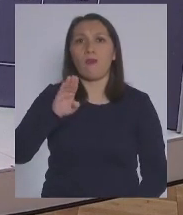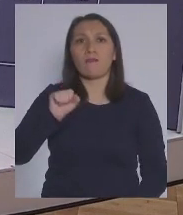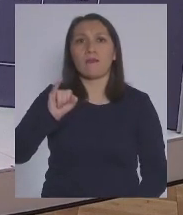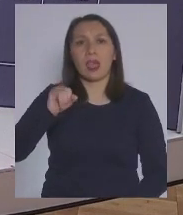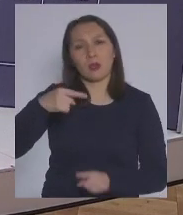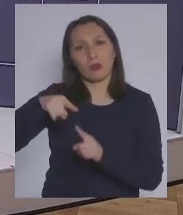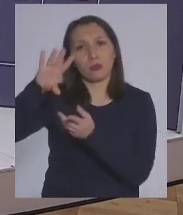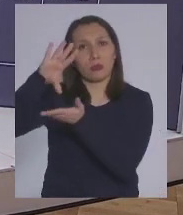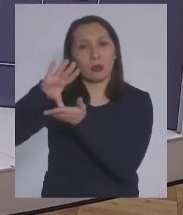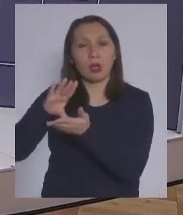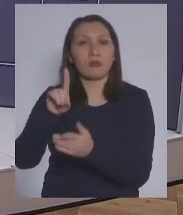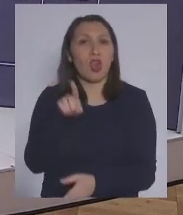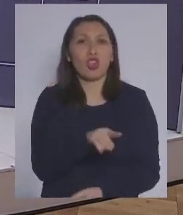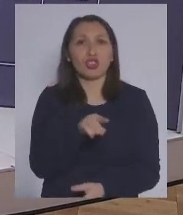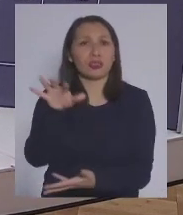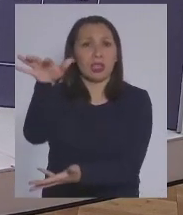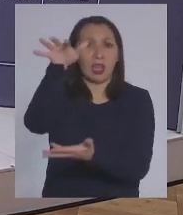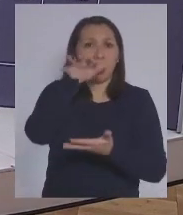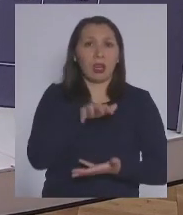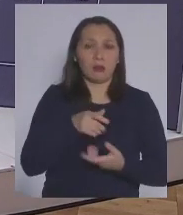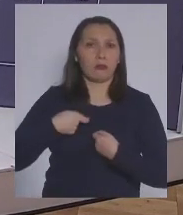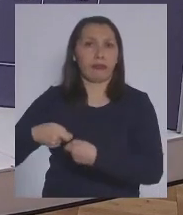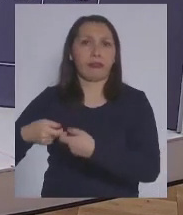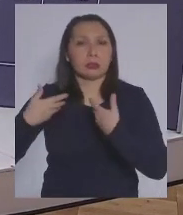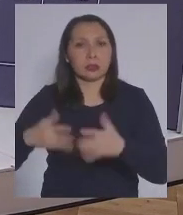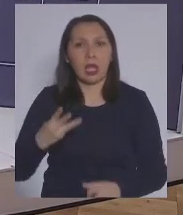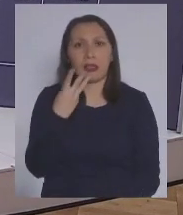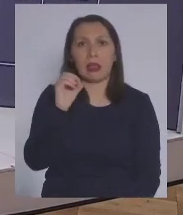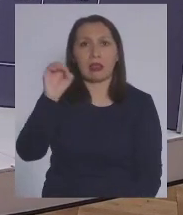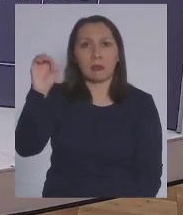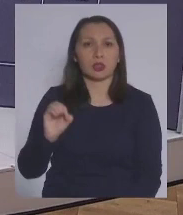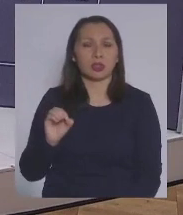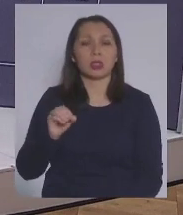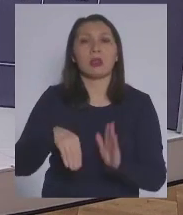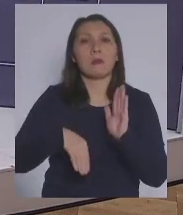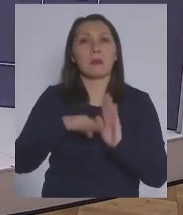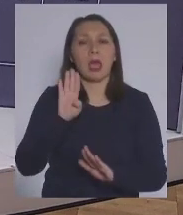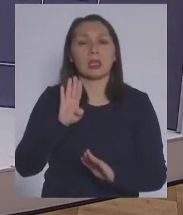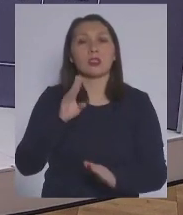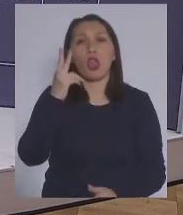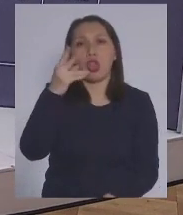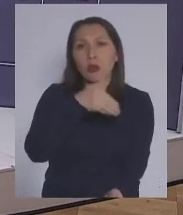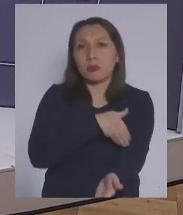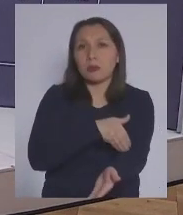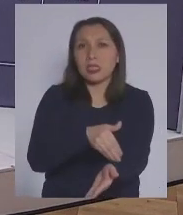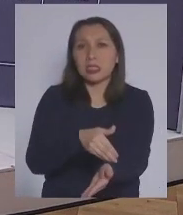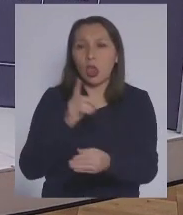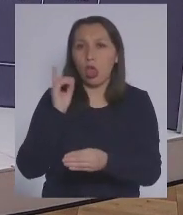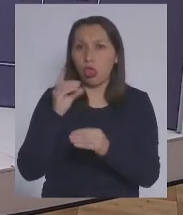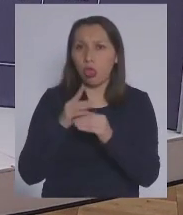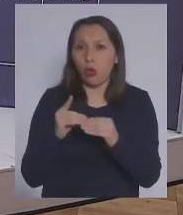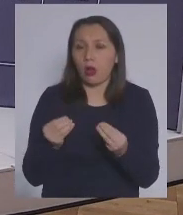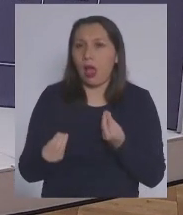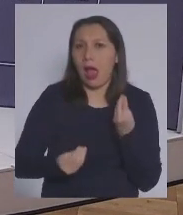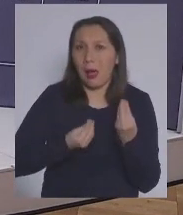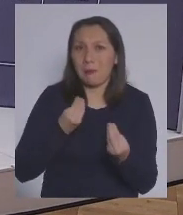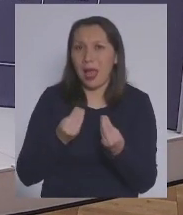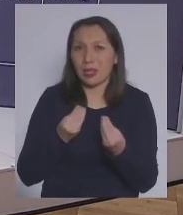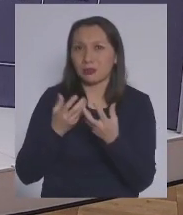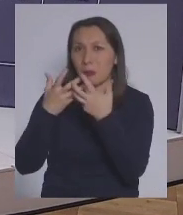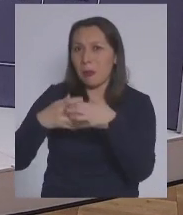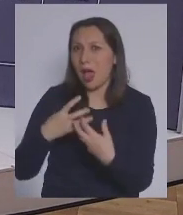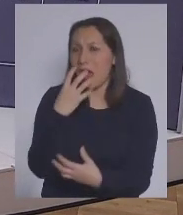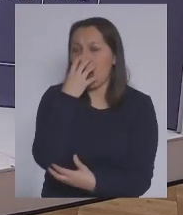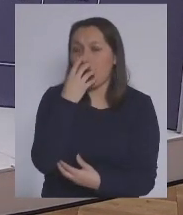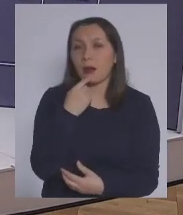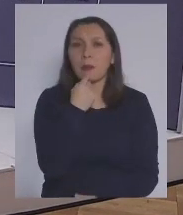50 que no sirvieron y que se desembolsó ya un 30 por ciento de ese pago por más de 2 millones de dólares que pasó para dar